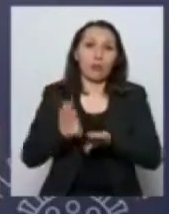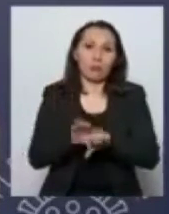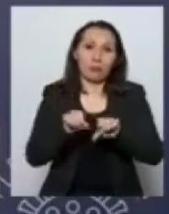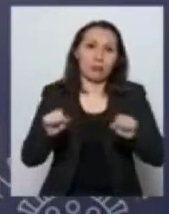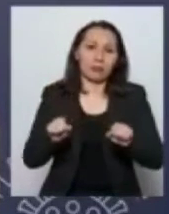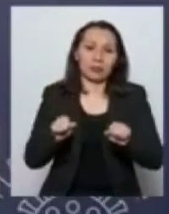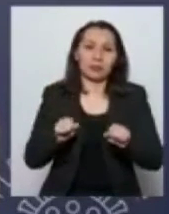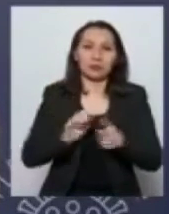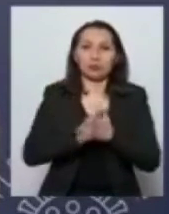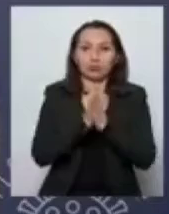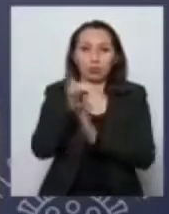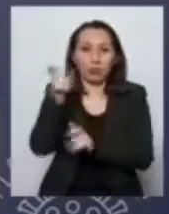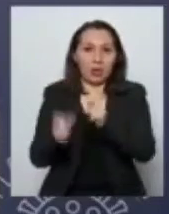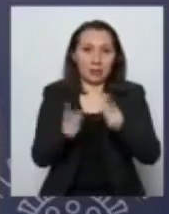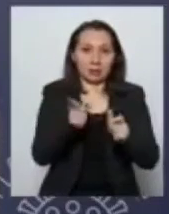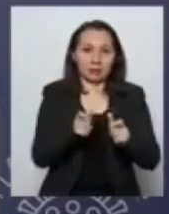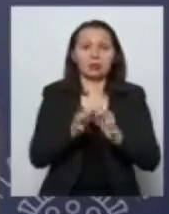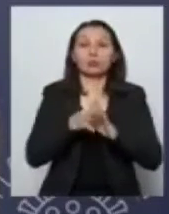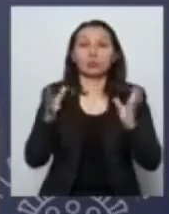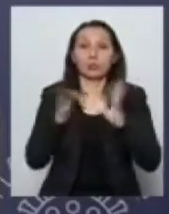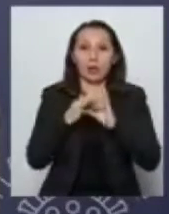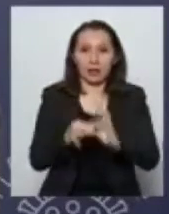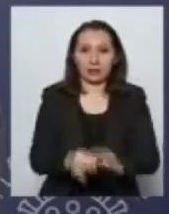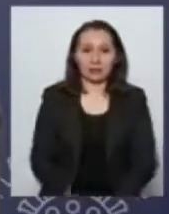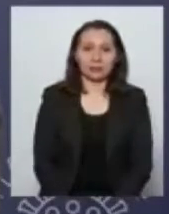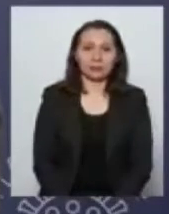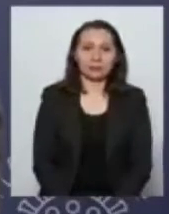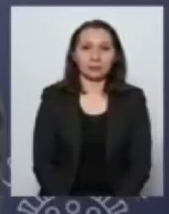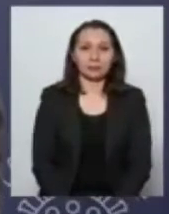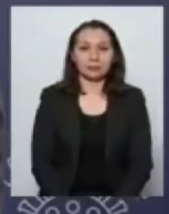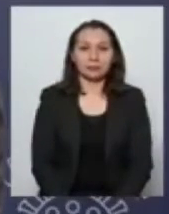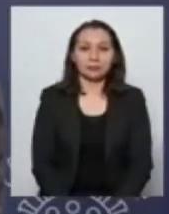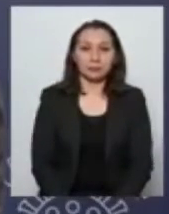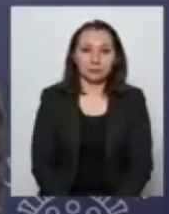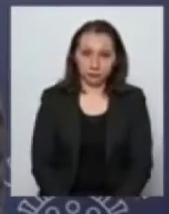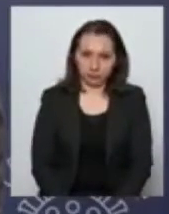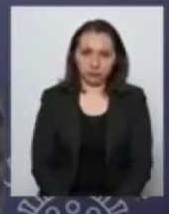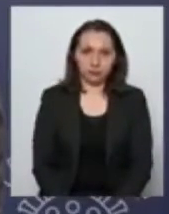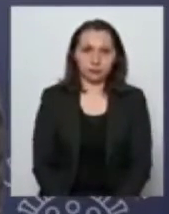todos los involucrados. Muchas gracias.